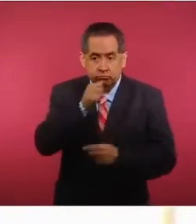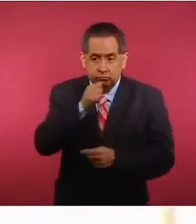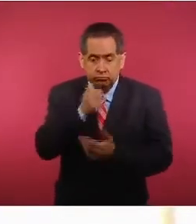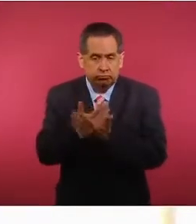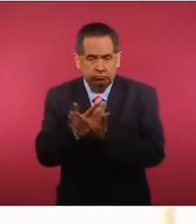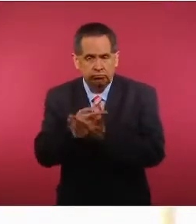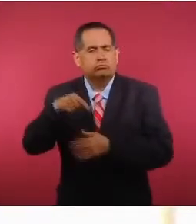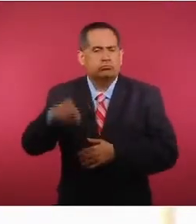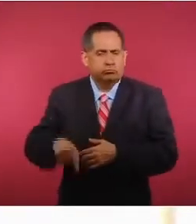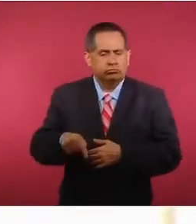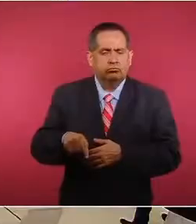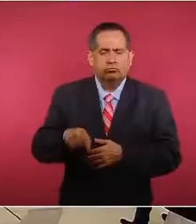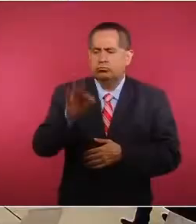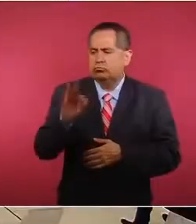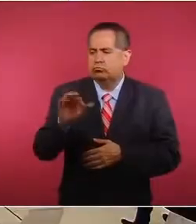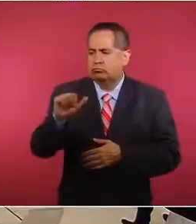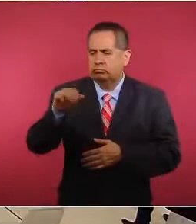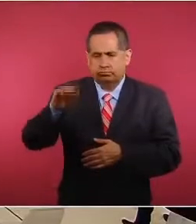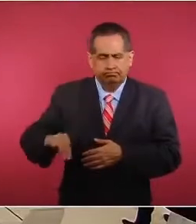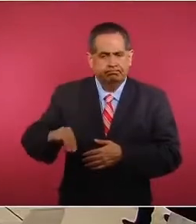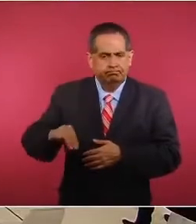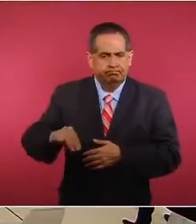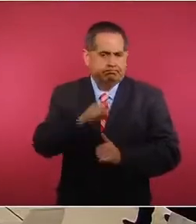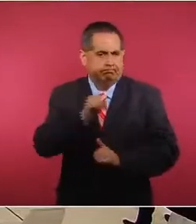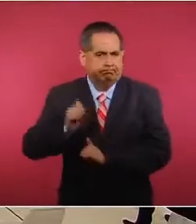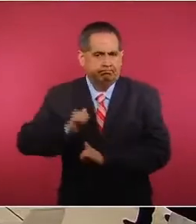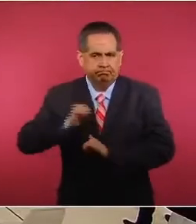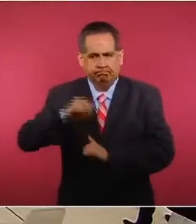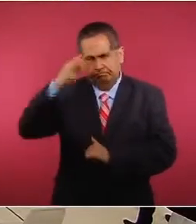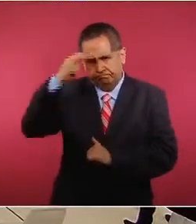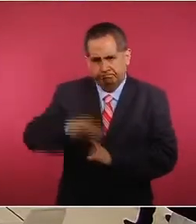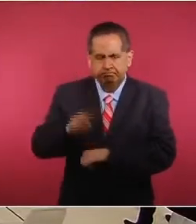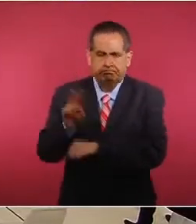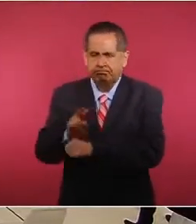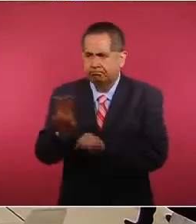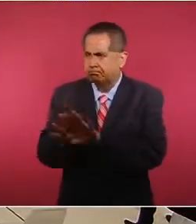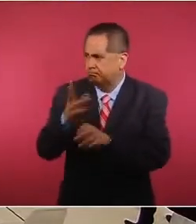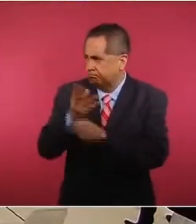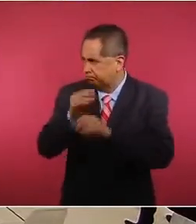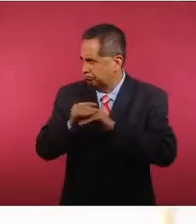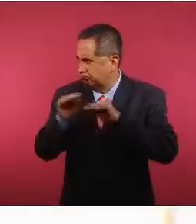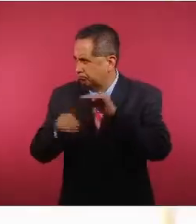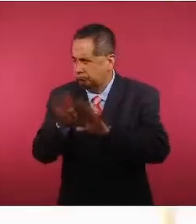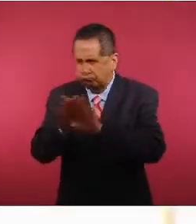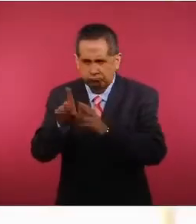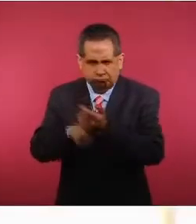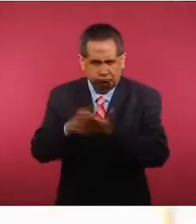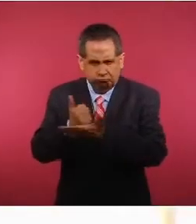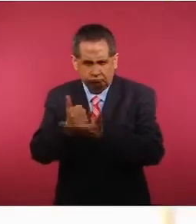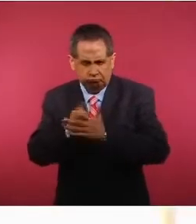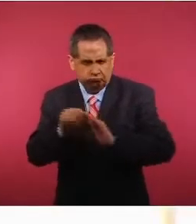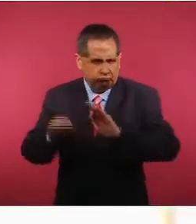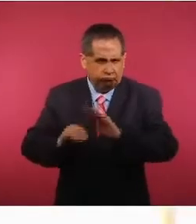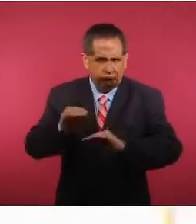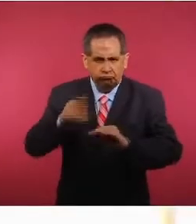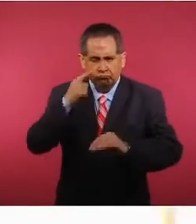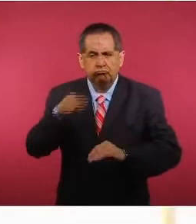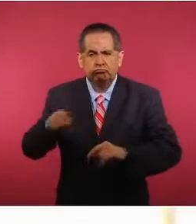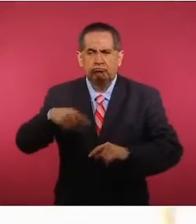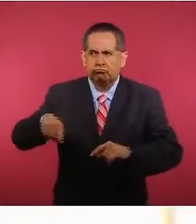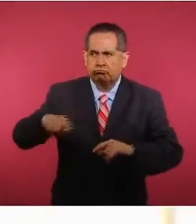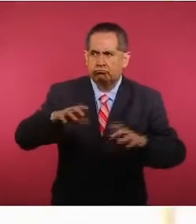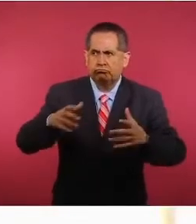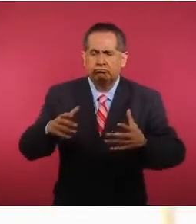la Fuerza Aérea la que está dando mantenimiento y ayudándonos para